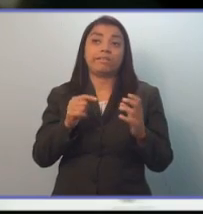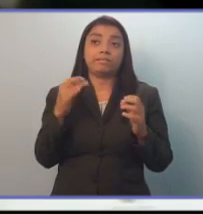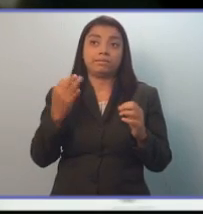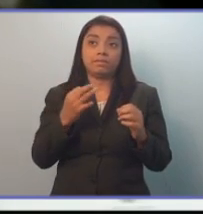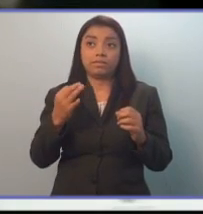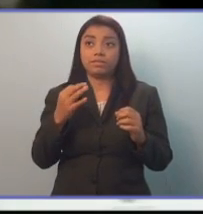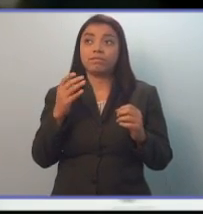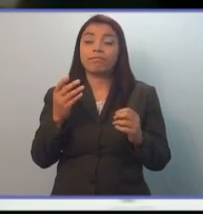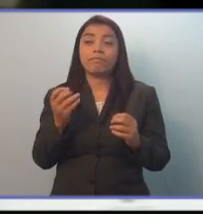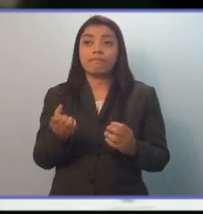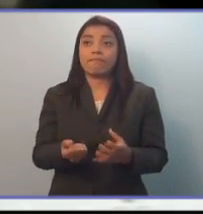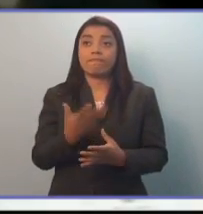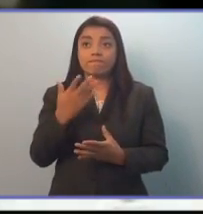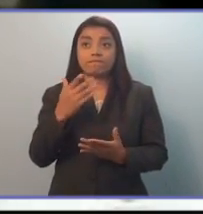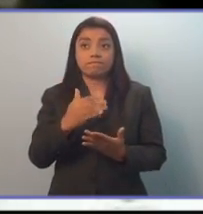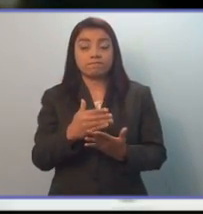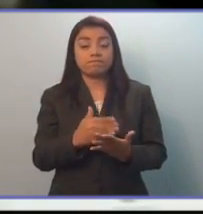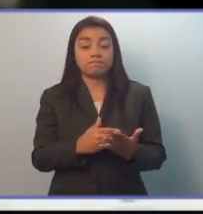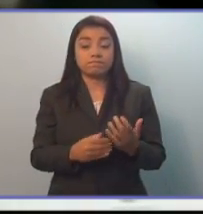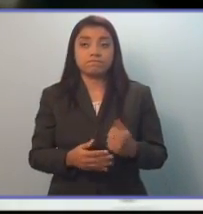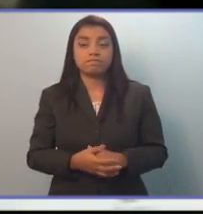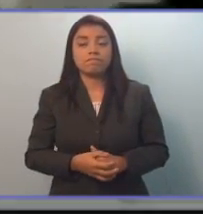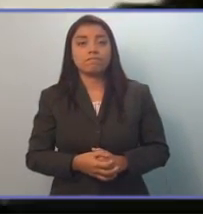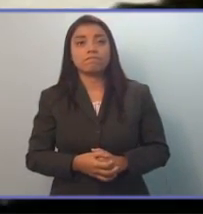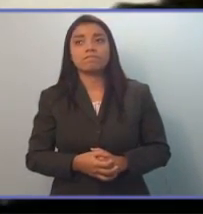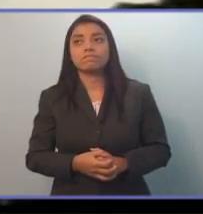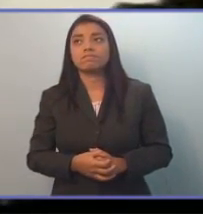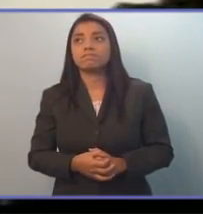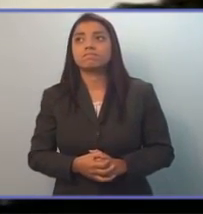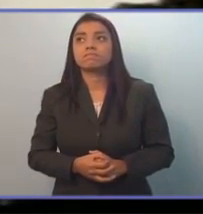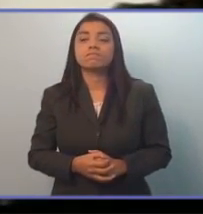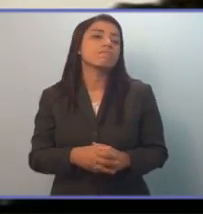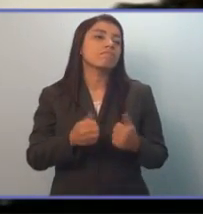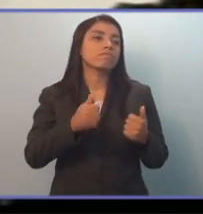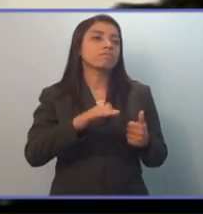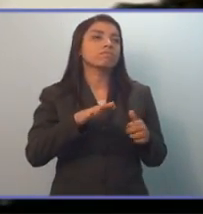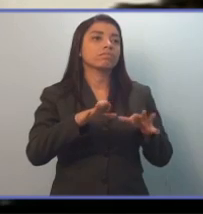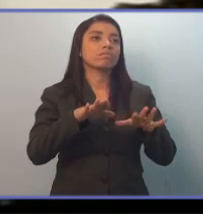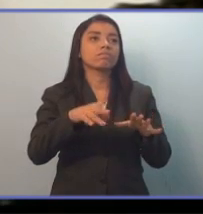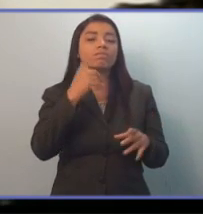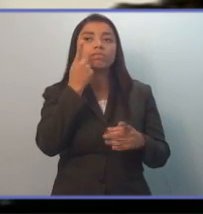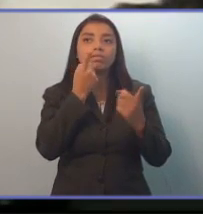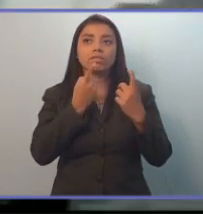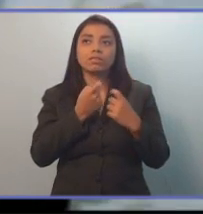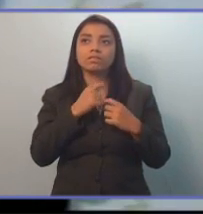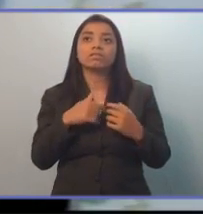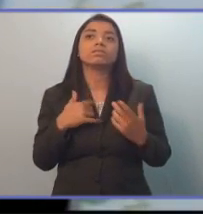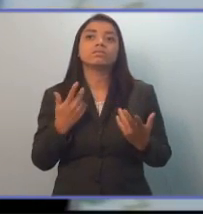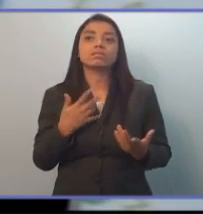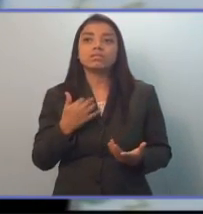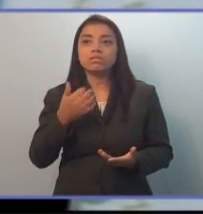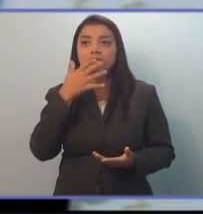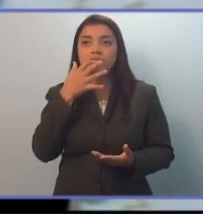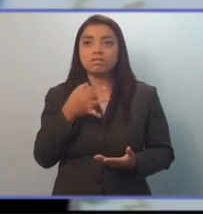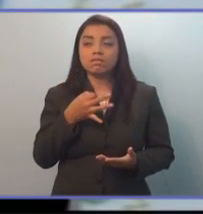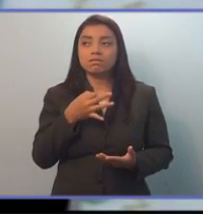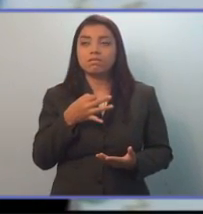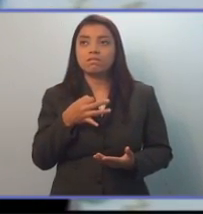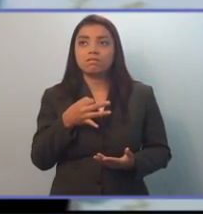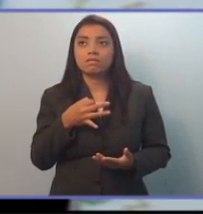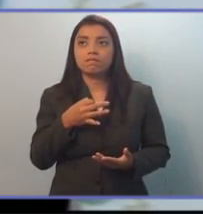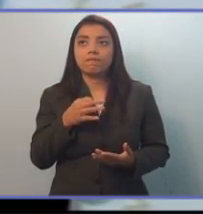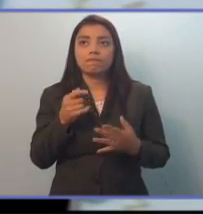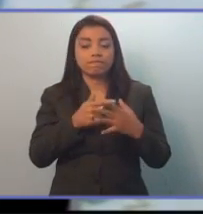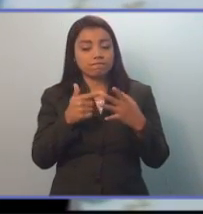de contener. Bien, gracias por su pregunta. Realmente la